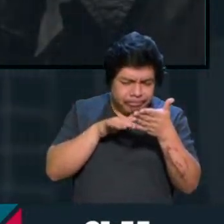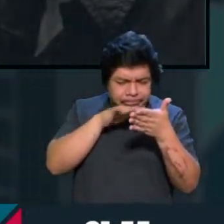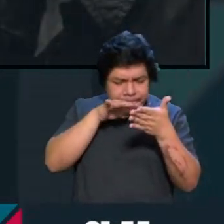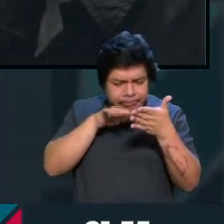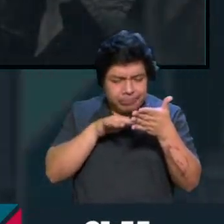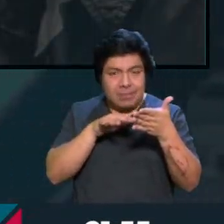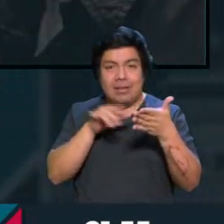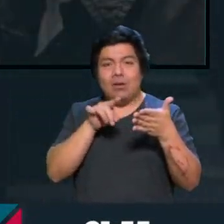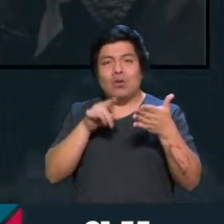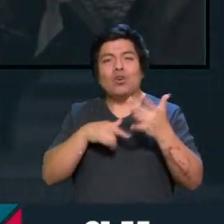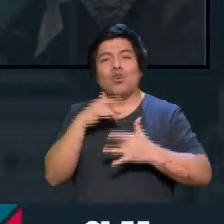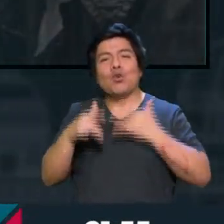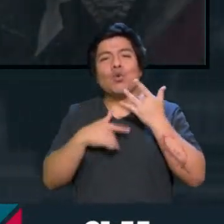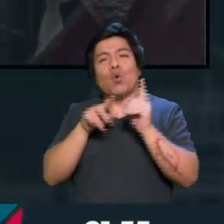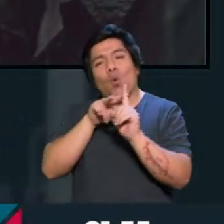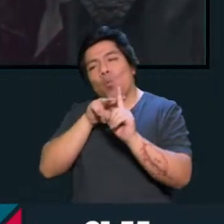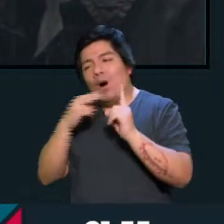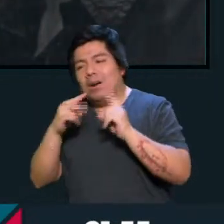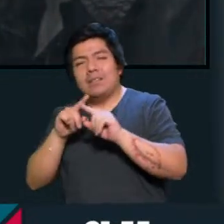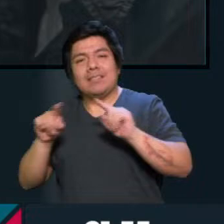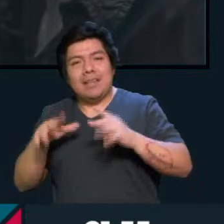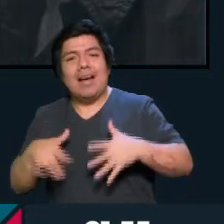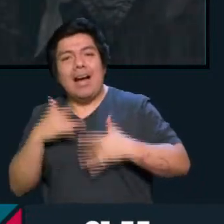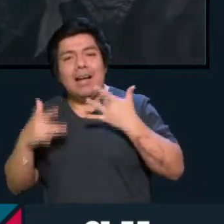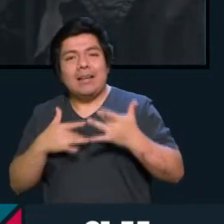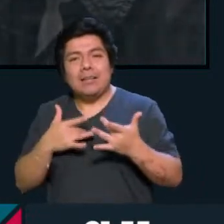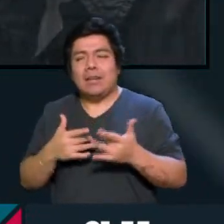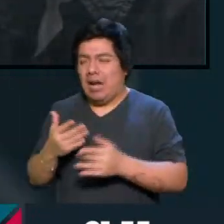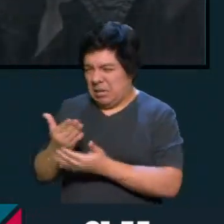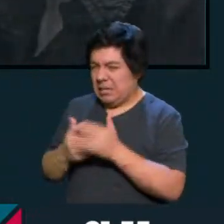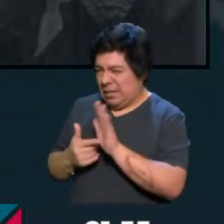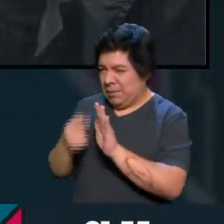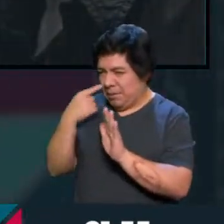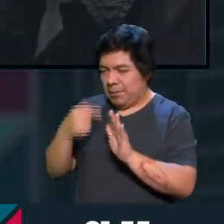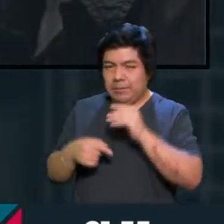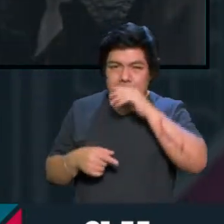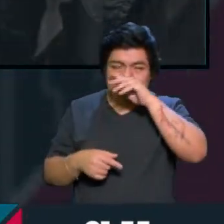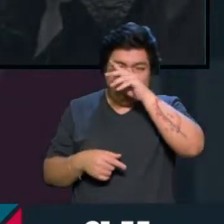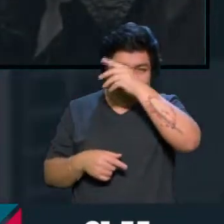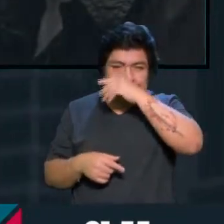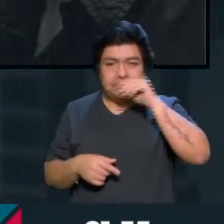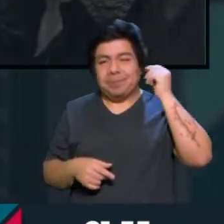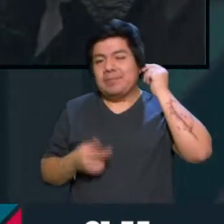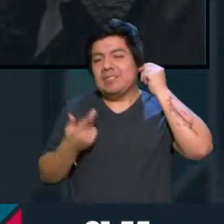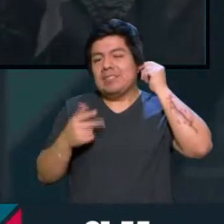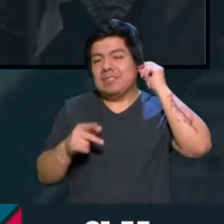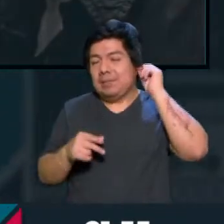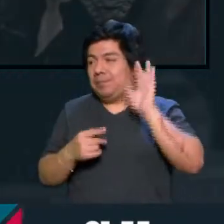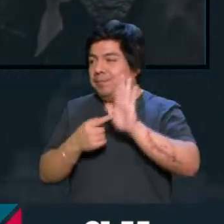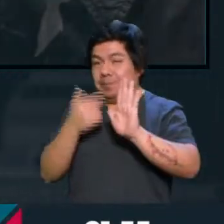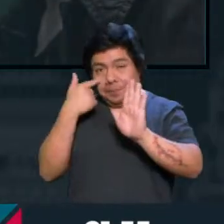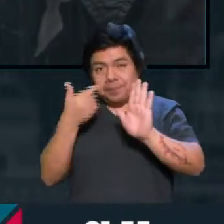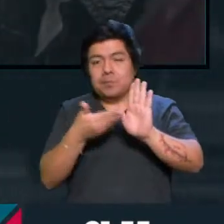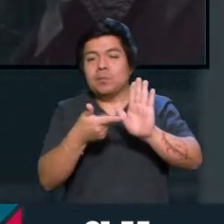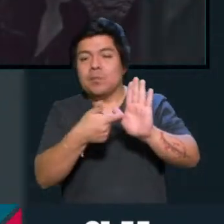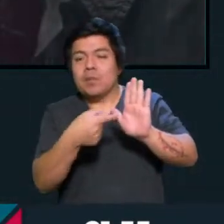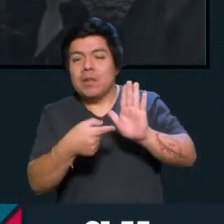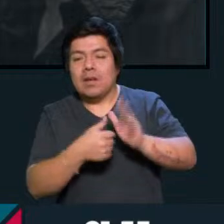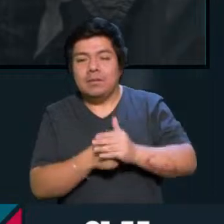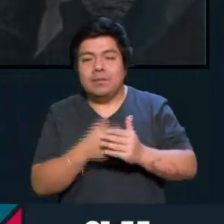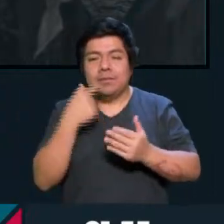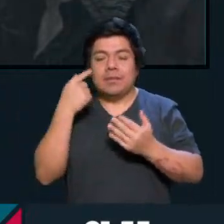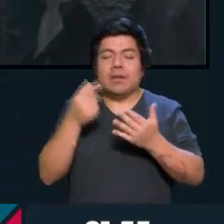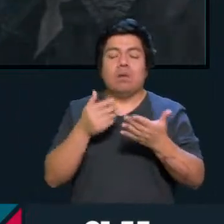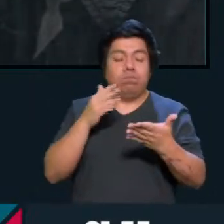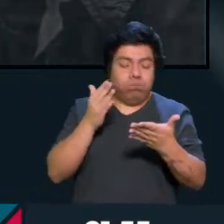una perspectiva muy rica de imágenes. Justamente mira, por ejemplo, lo que te iba, mira qué belleza, te ¿no? lo puedes imágenes, ir